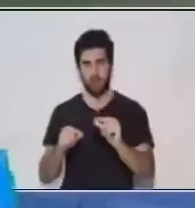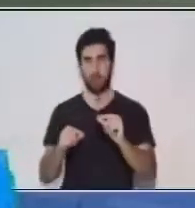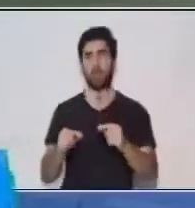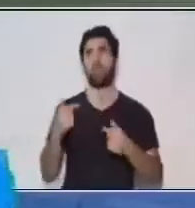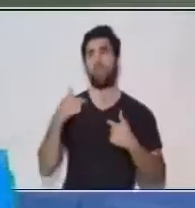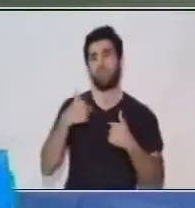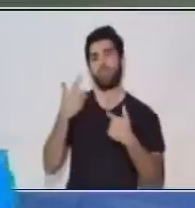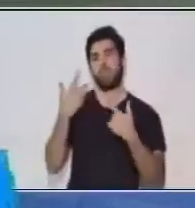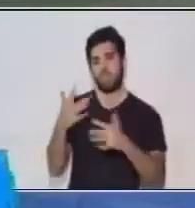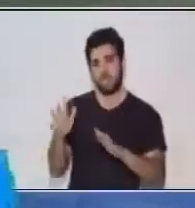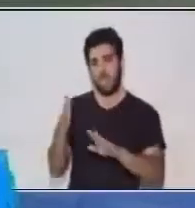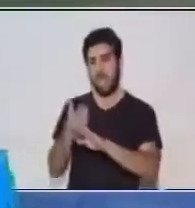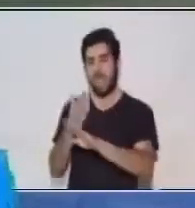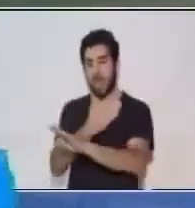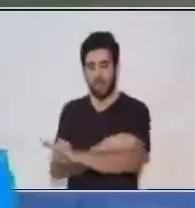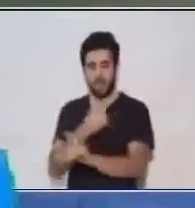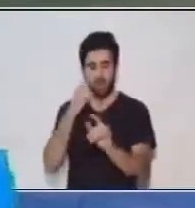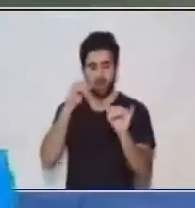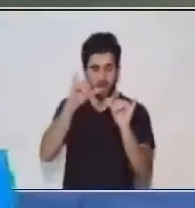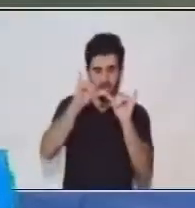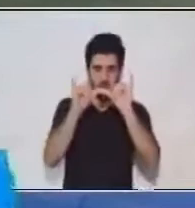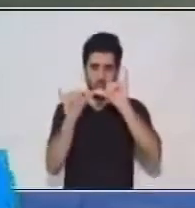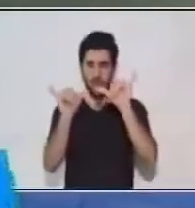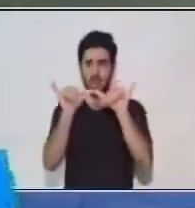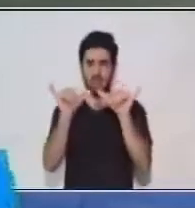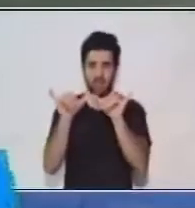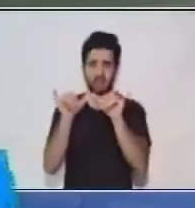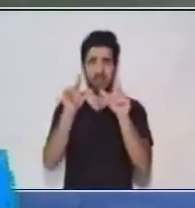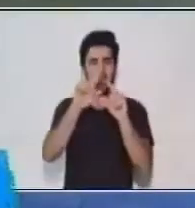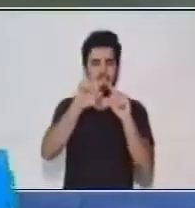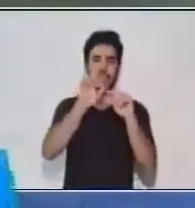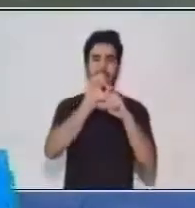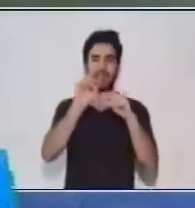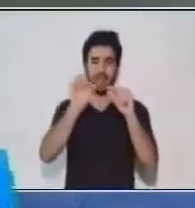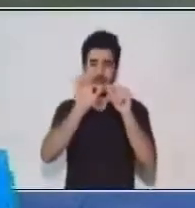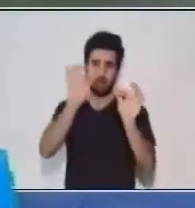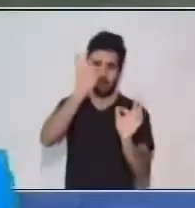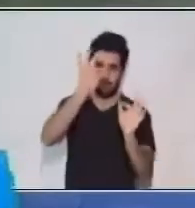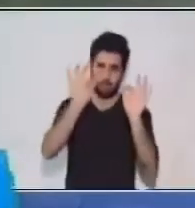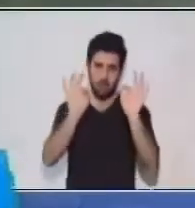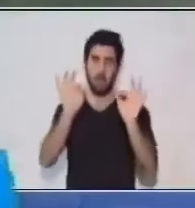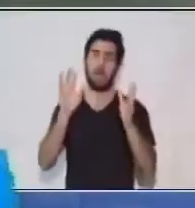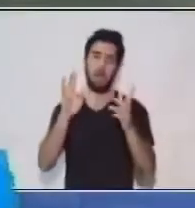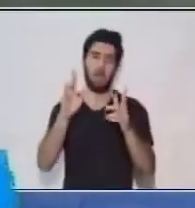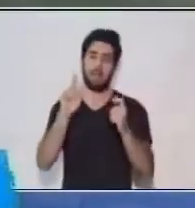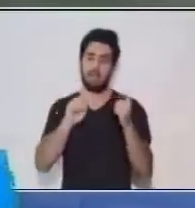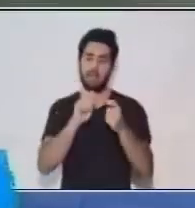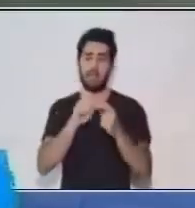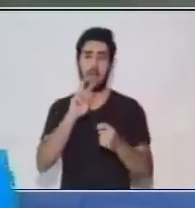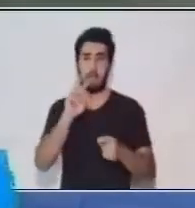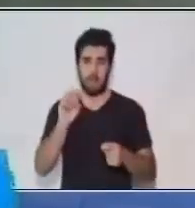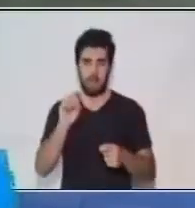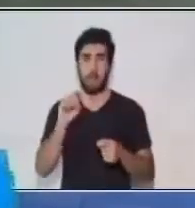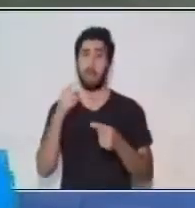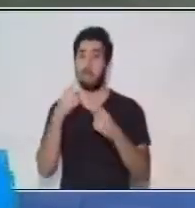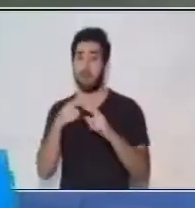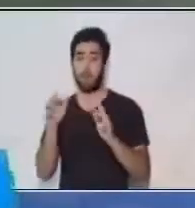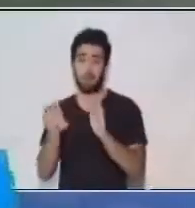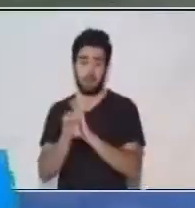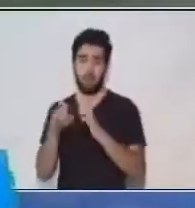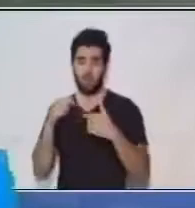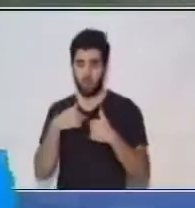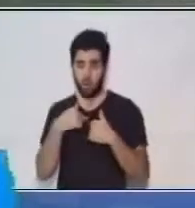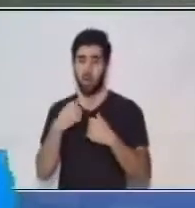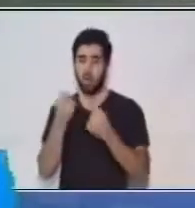un transportador y me dio aproximadamente 20, pero si yo lo hago de manera analítica me va a dar un dato todavía más